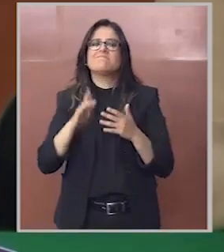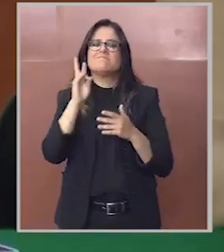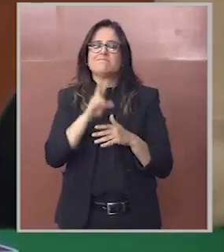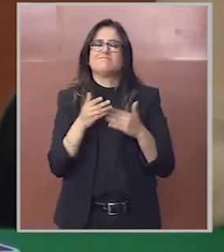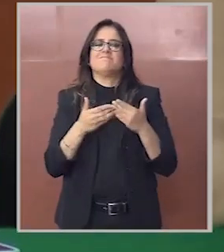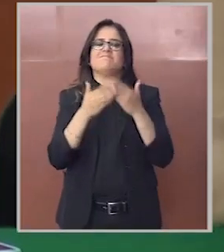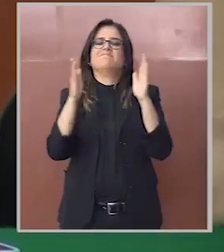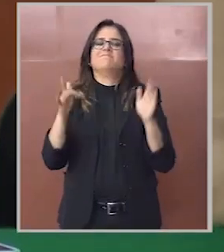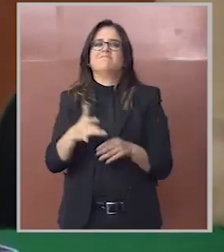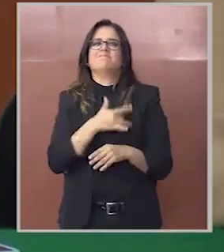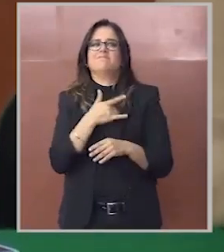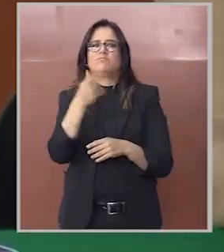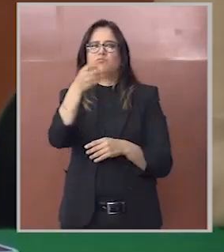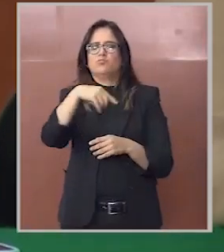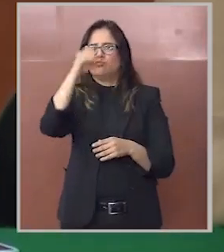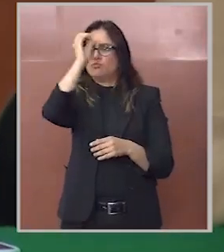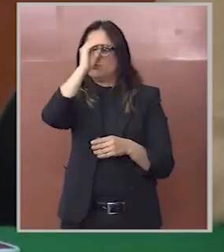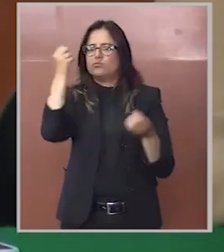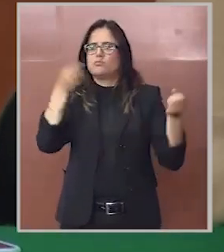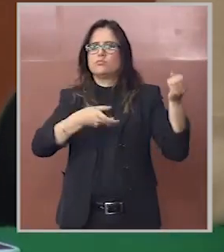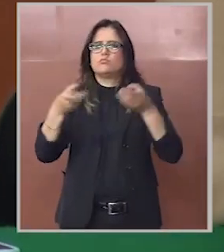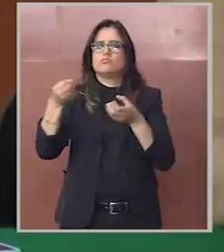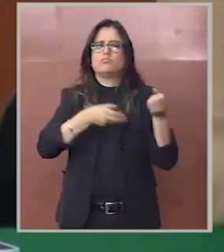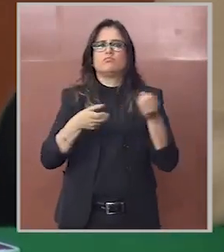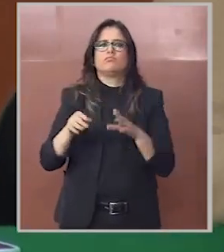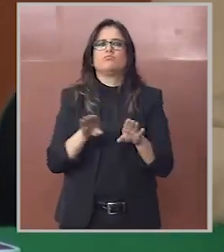comentarios si en un momento dado hubiera